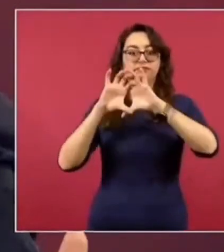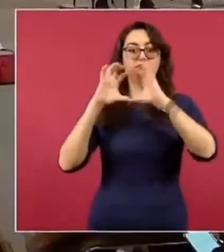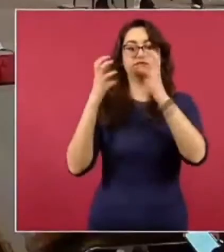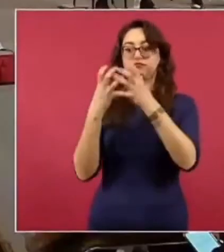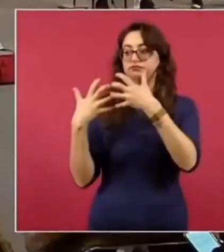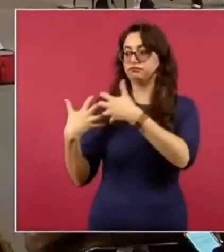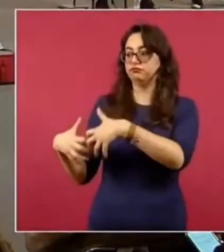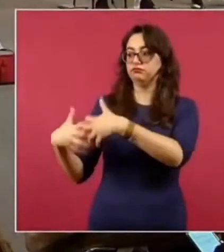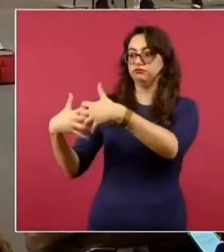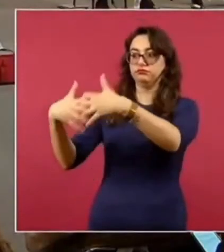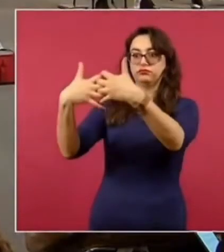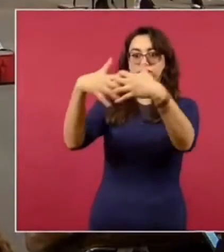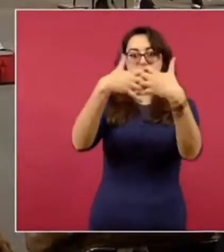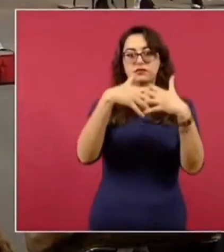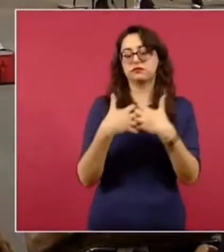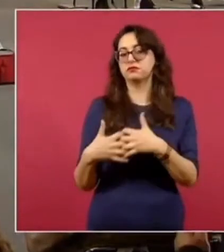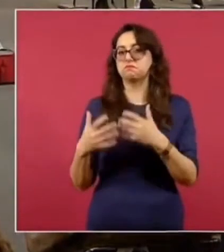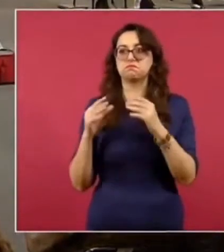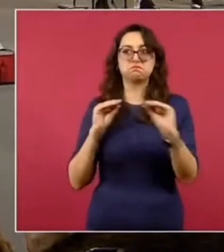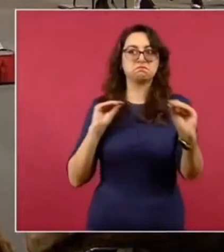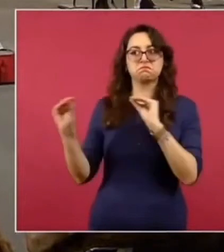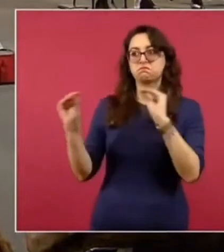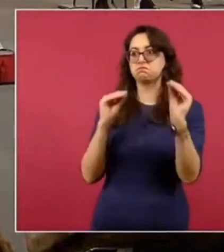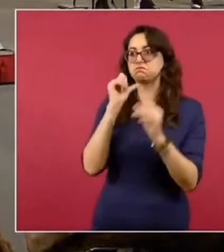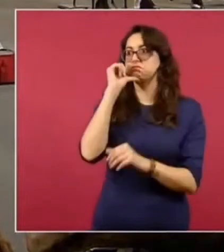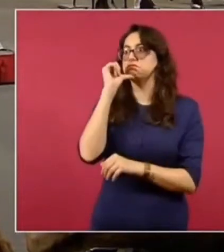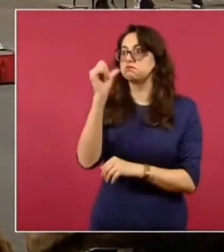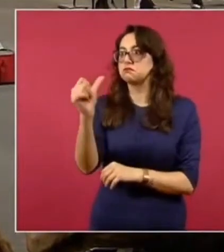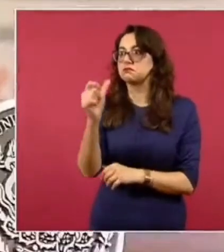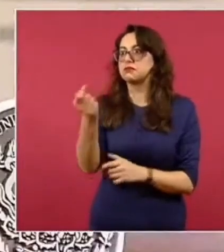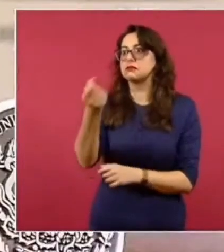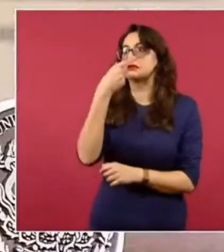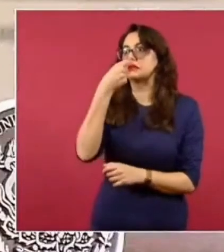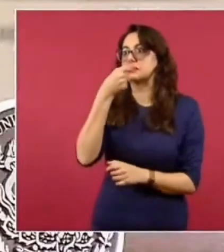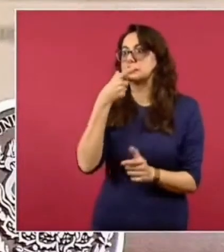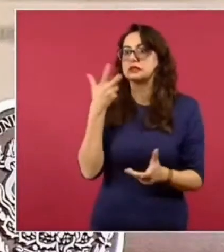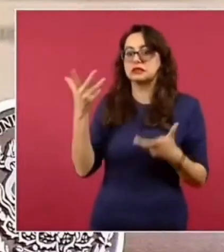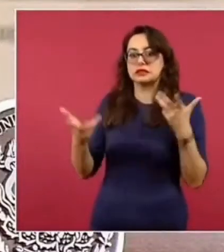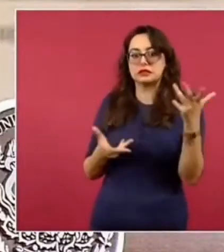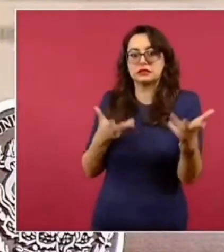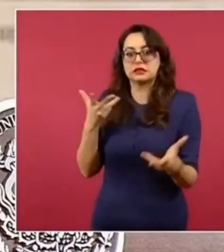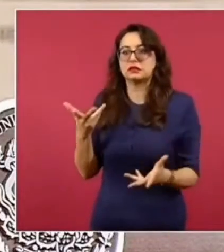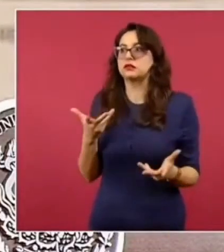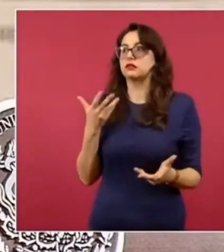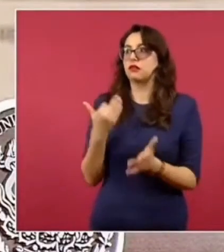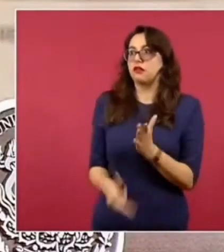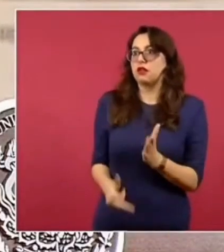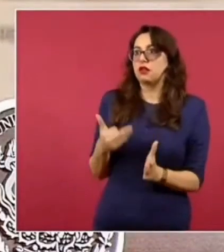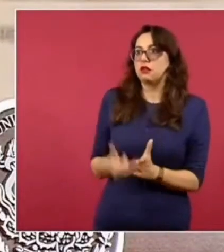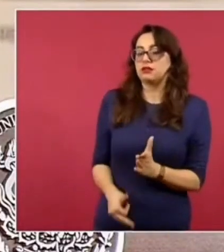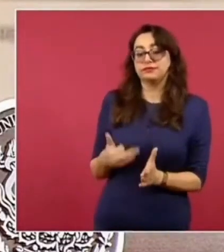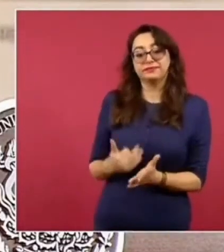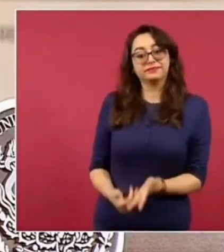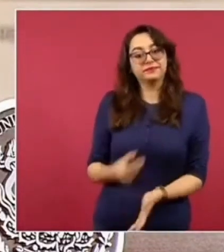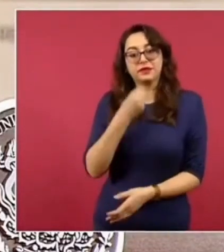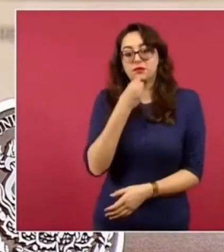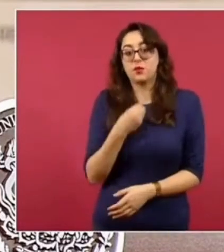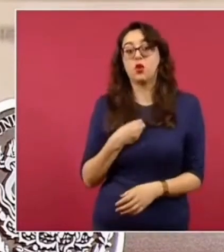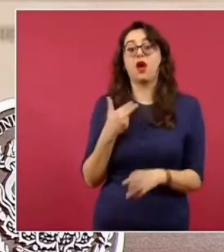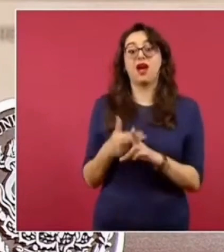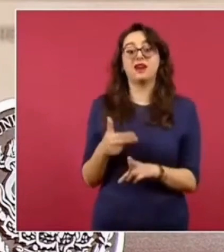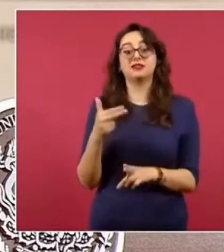y que justamente 2022 para nosotros fue el año en donde recuperamos este nivel de